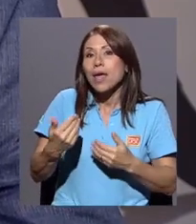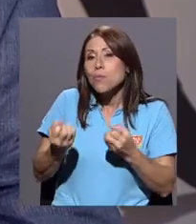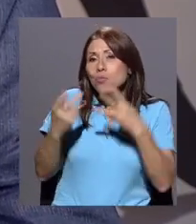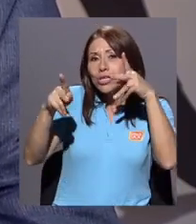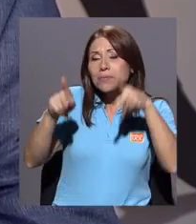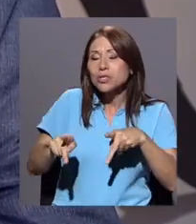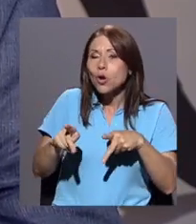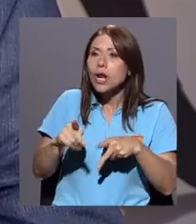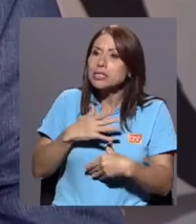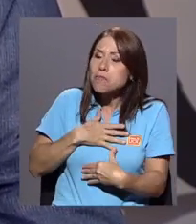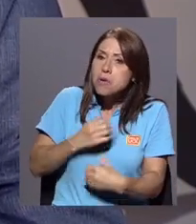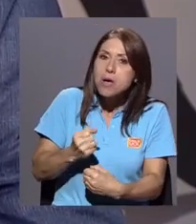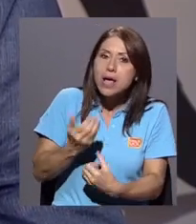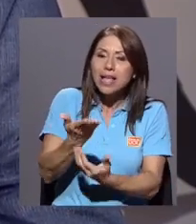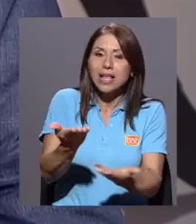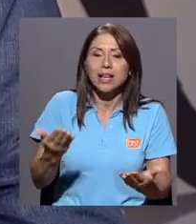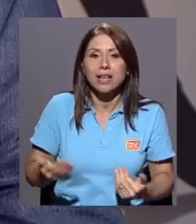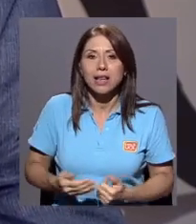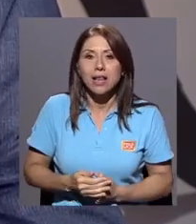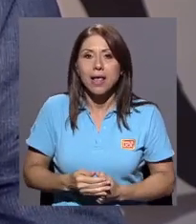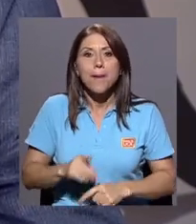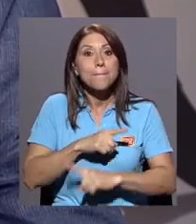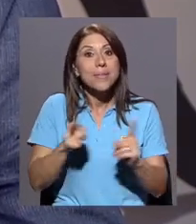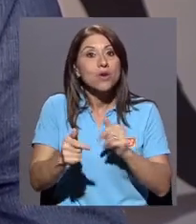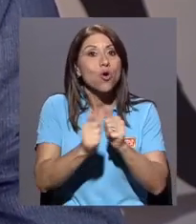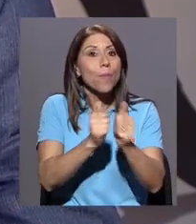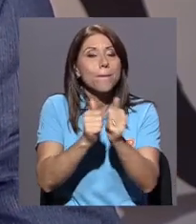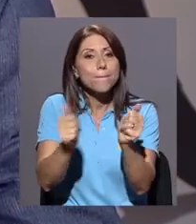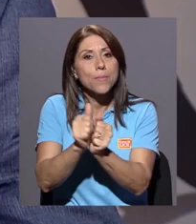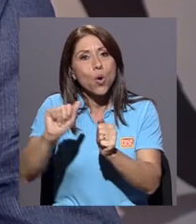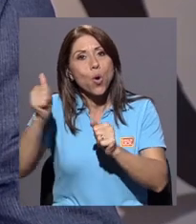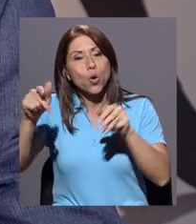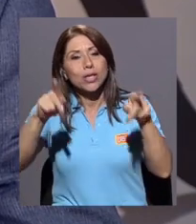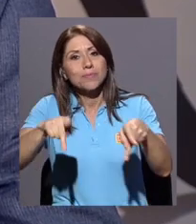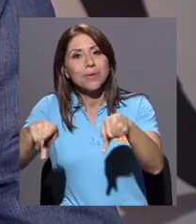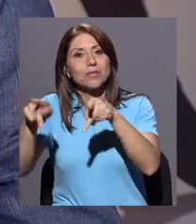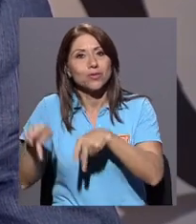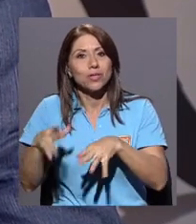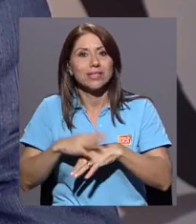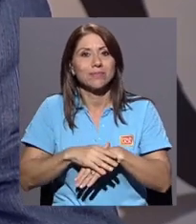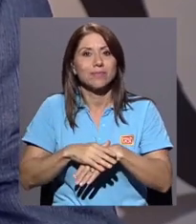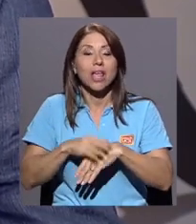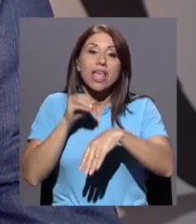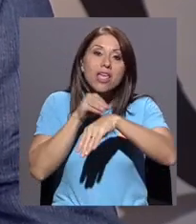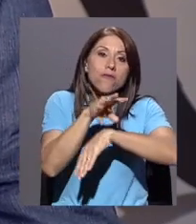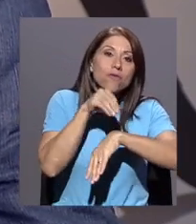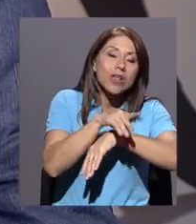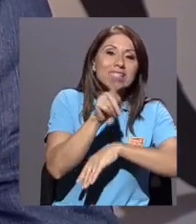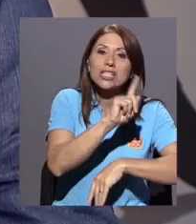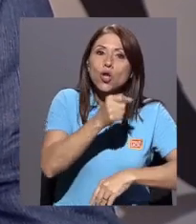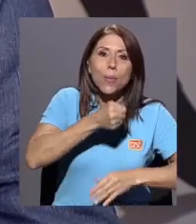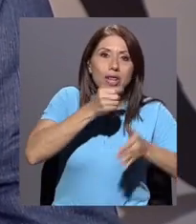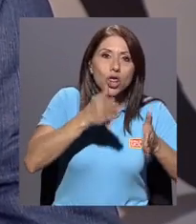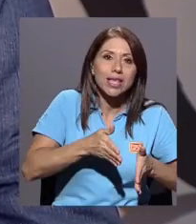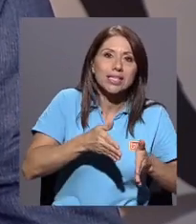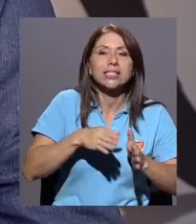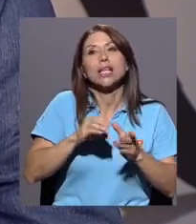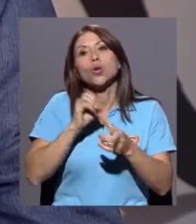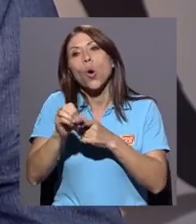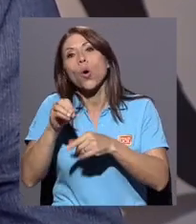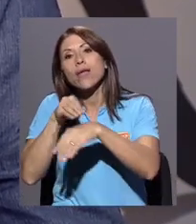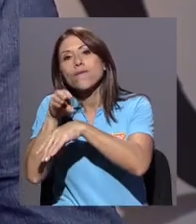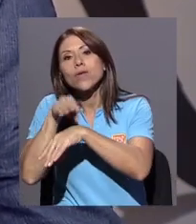ciertos seguidores de plataformas. Lo que pasa es que compite con otros, digamos, influencers que no son periodistas o que son